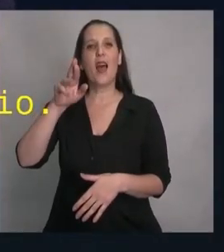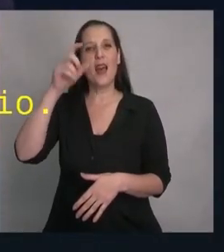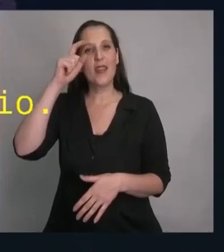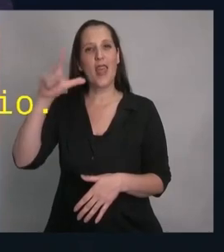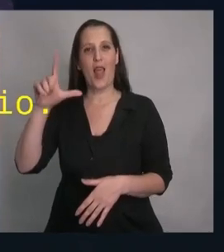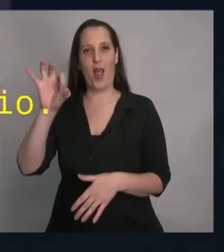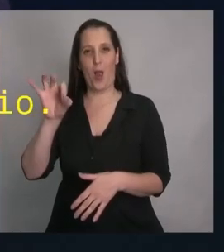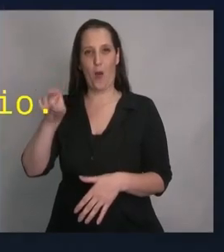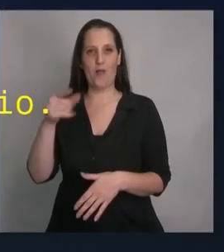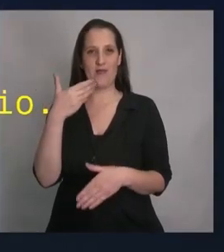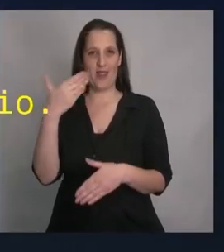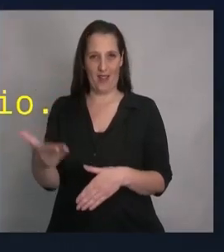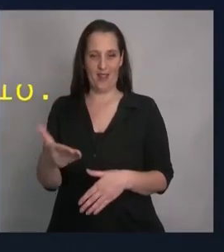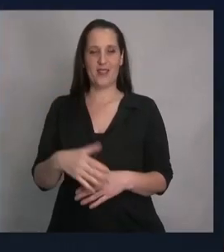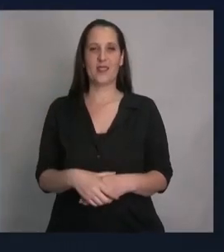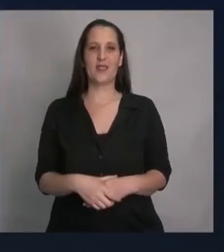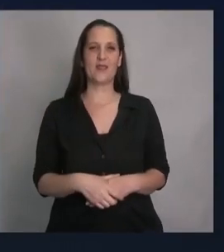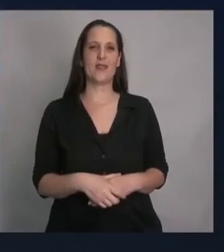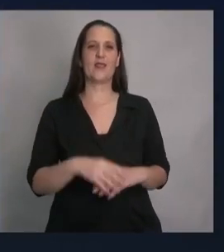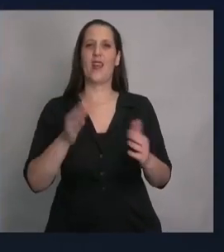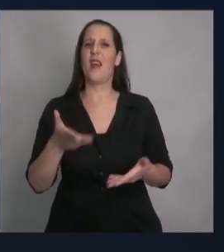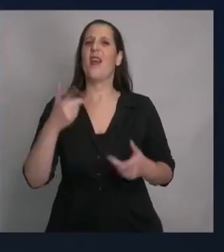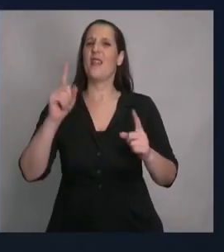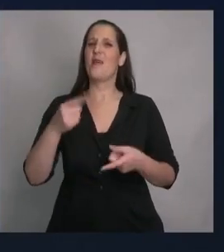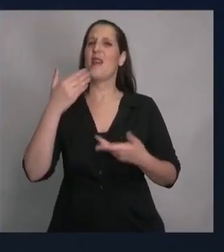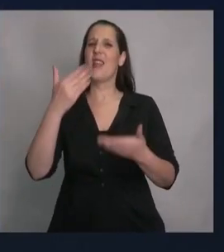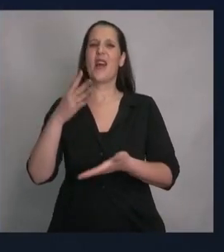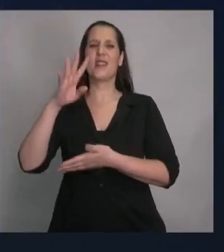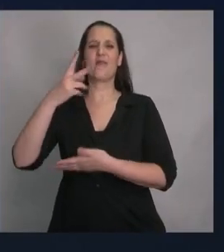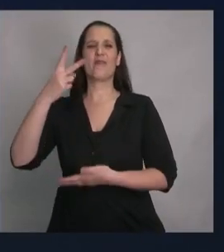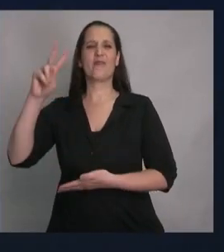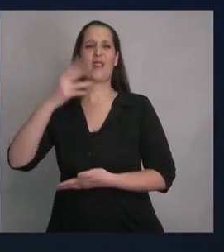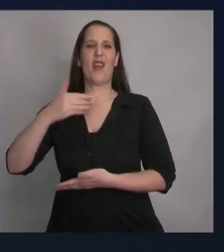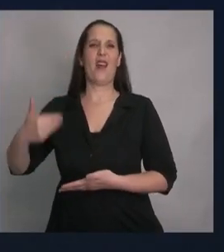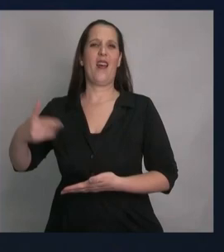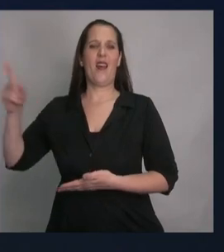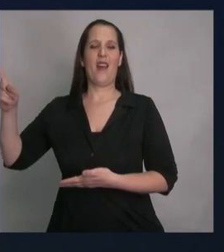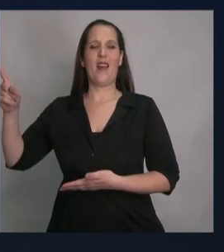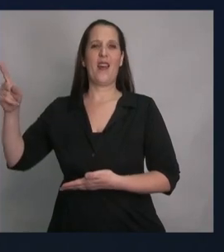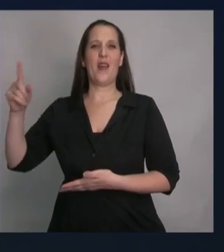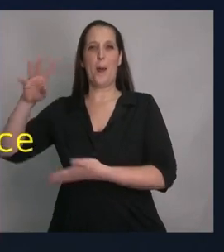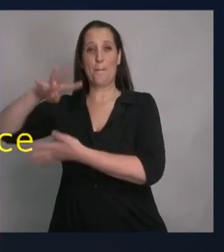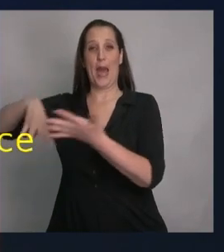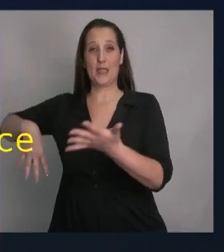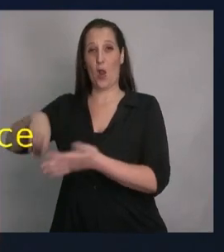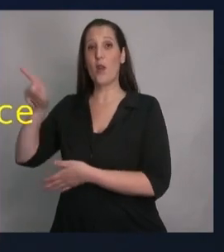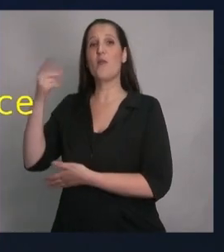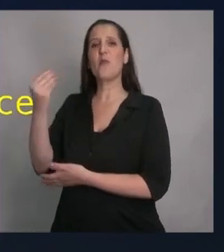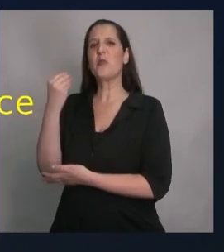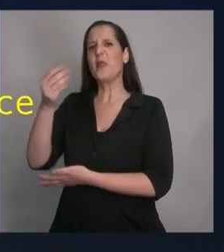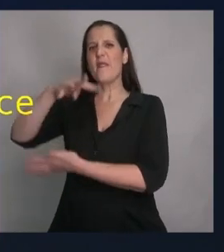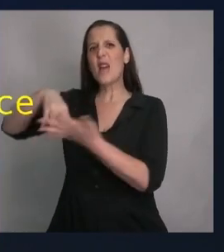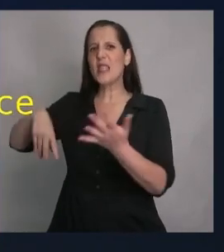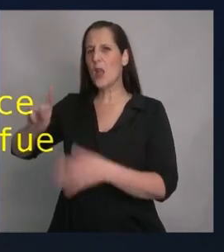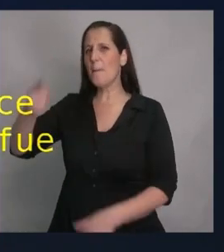al-Qaeda y vice-al-Qaeda de Barcelona, porque Barcelona fue el primer gobierno que tira una